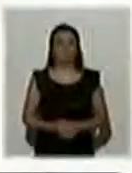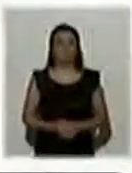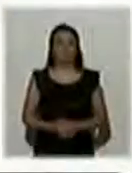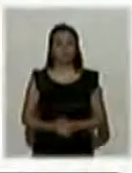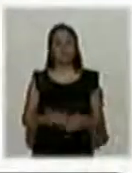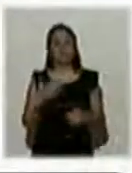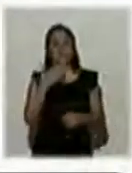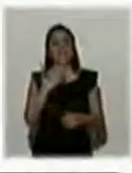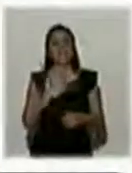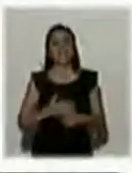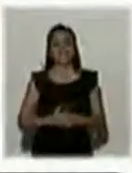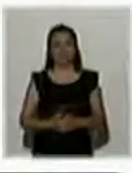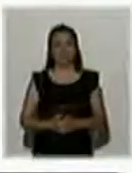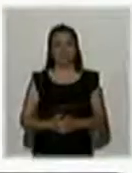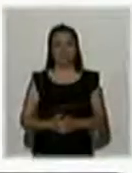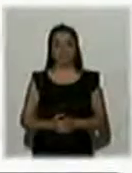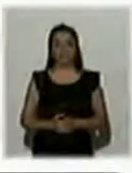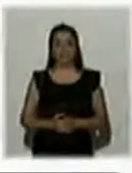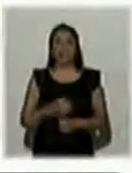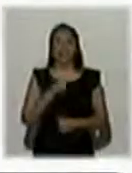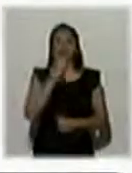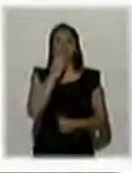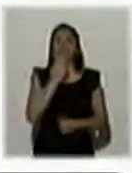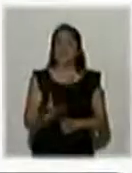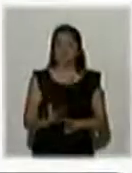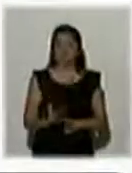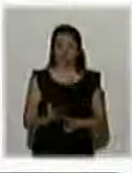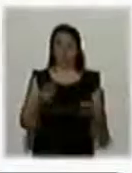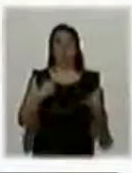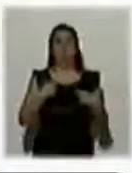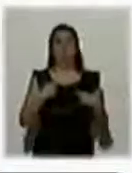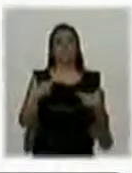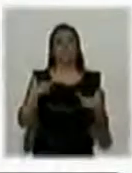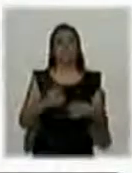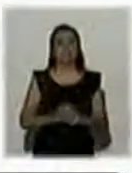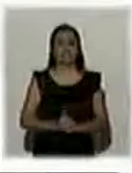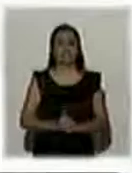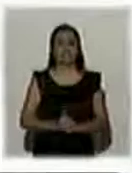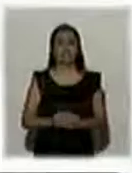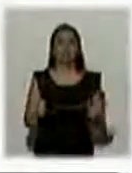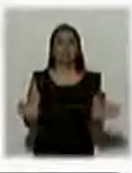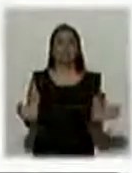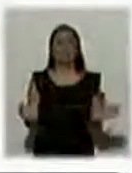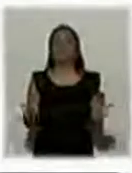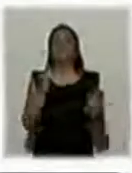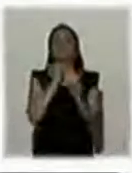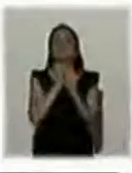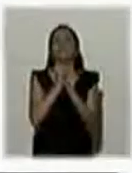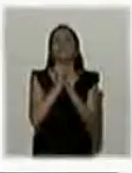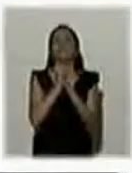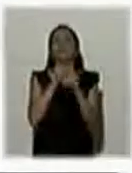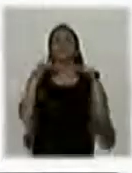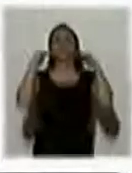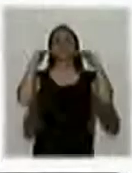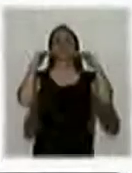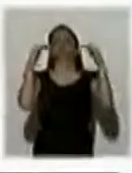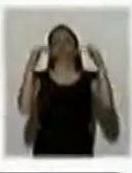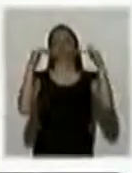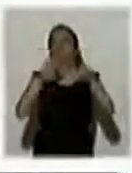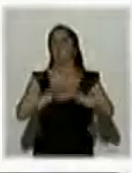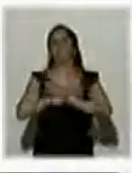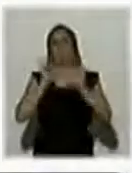Gracias. La mejor política social es el pleno empleo. La mejor política